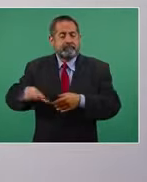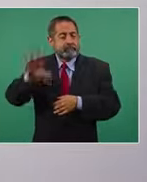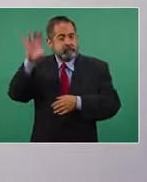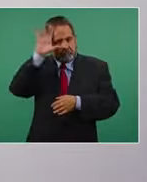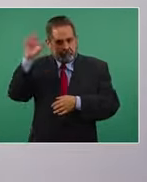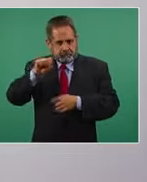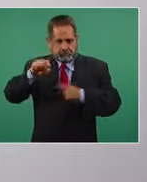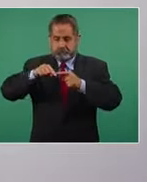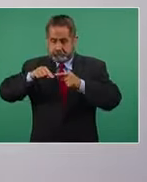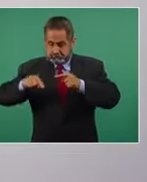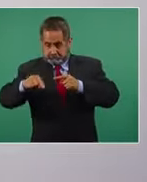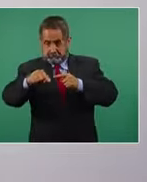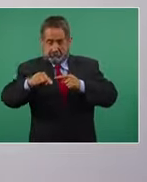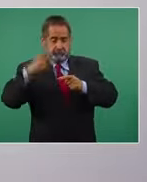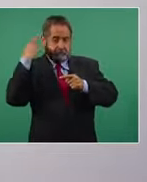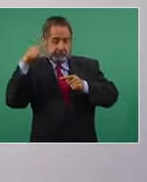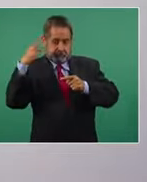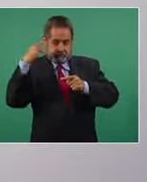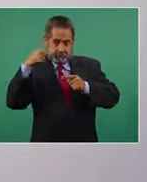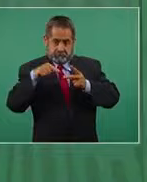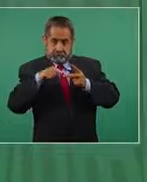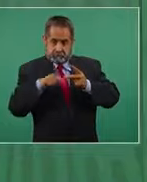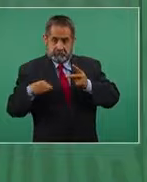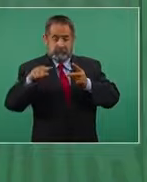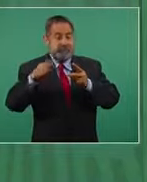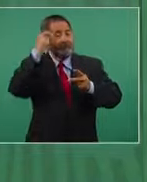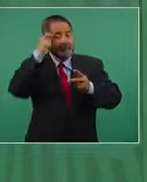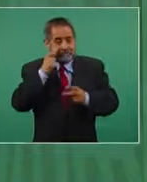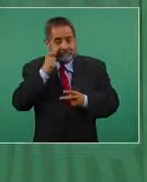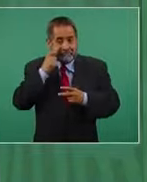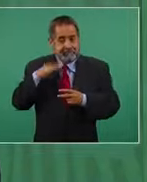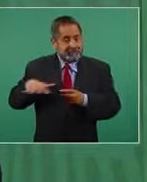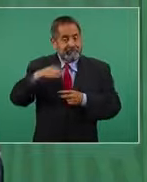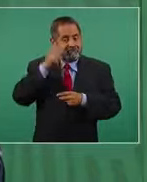Morelos, Puebla, Guerrero.